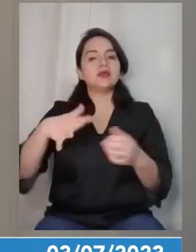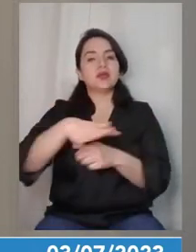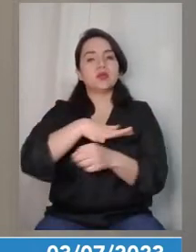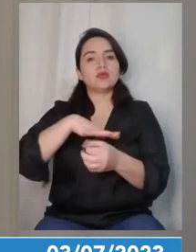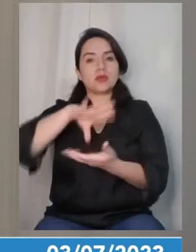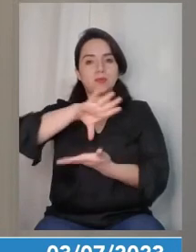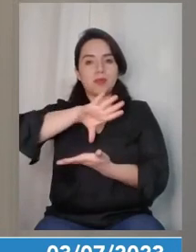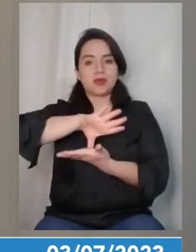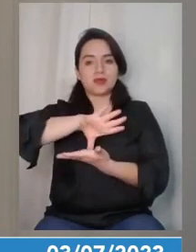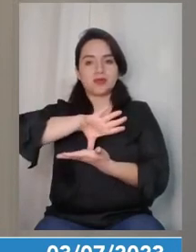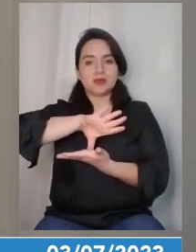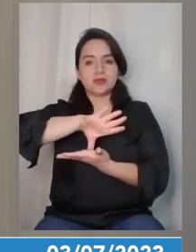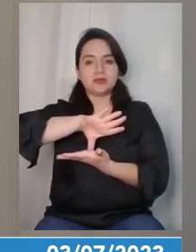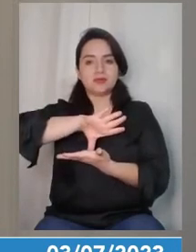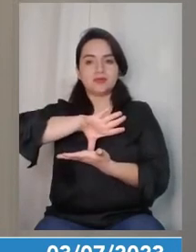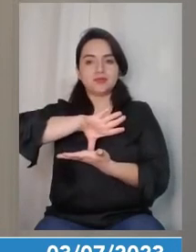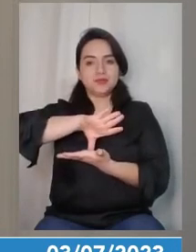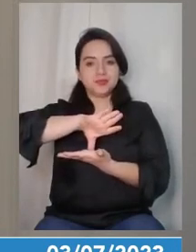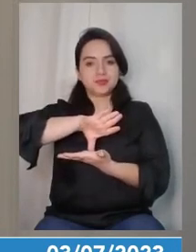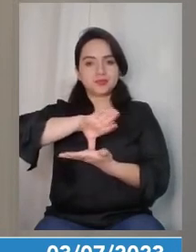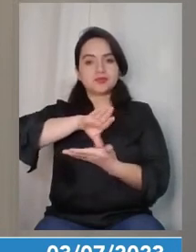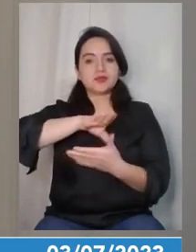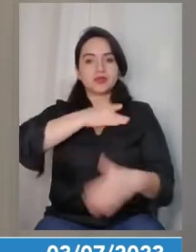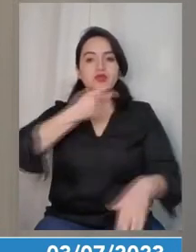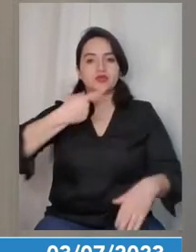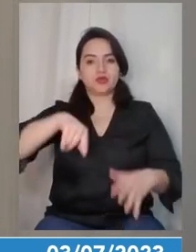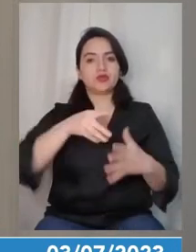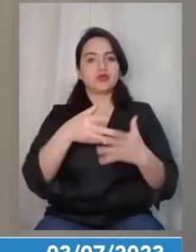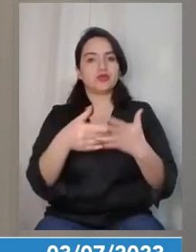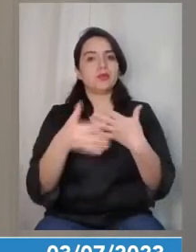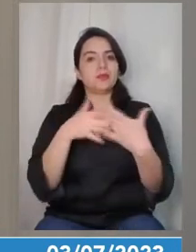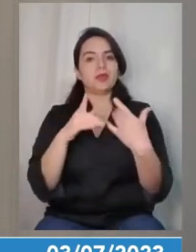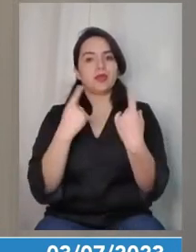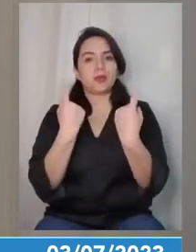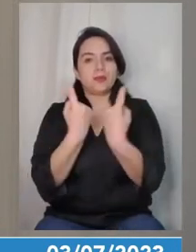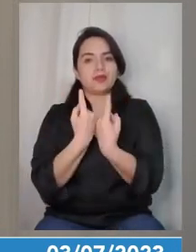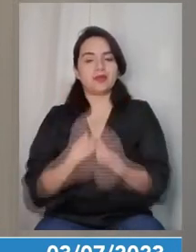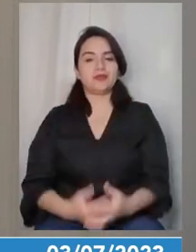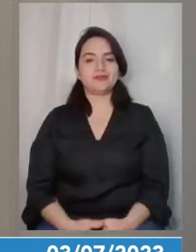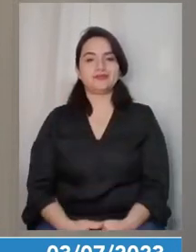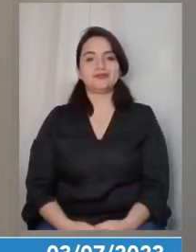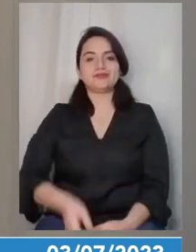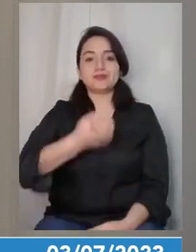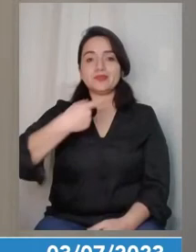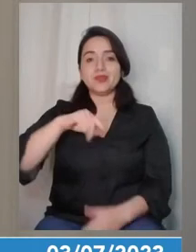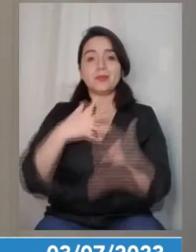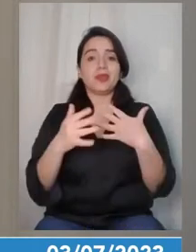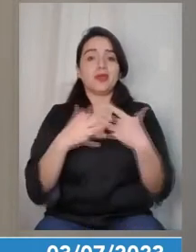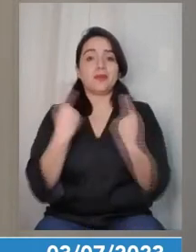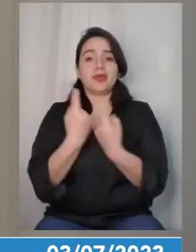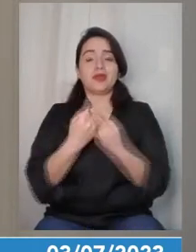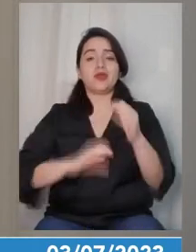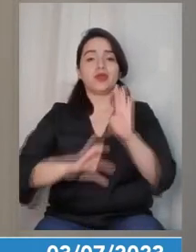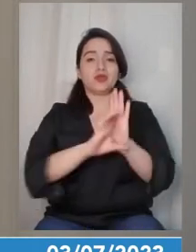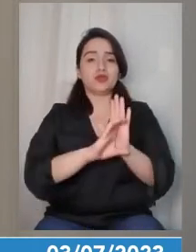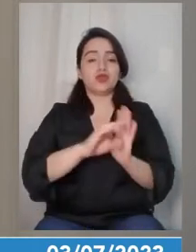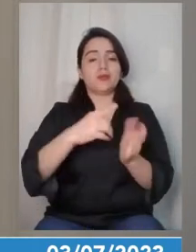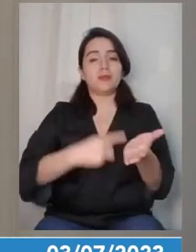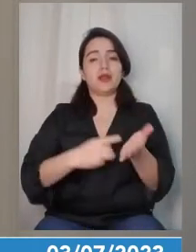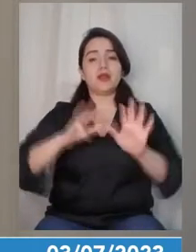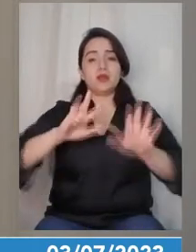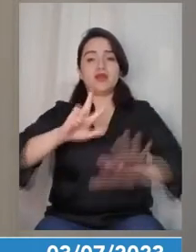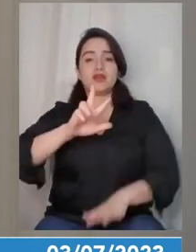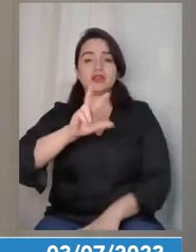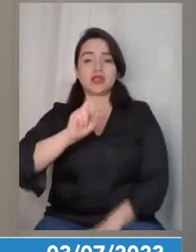de nuestro medio ambiente. Y nuestro medio ambiente con la Constitución de 1980 y las reformas del 2005,